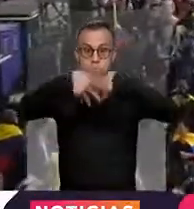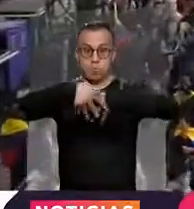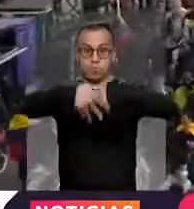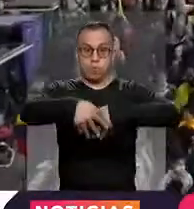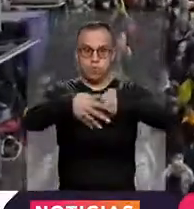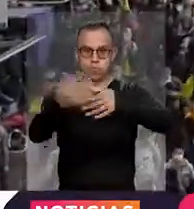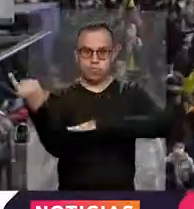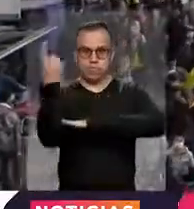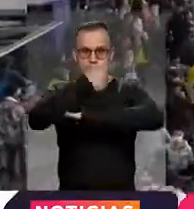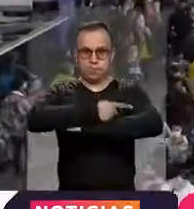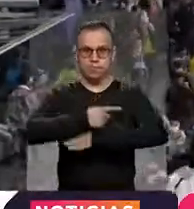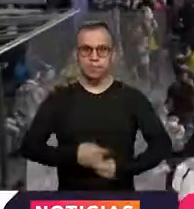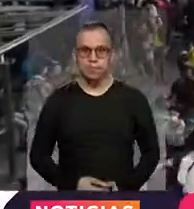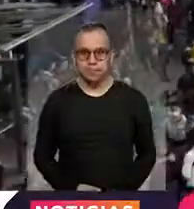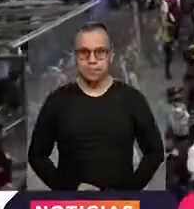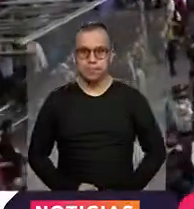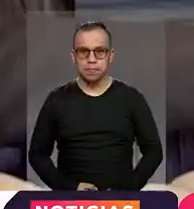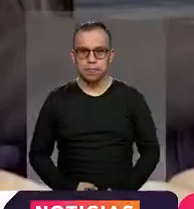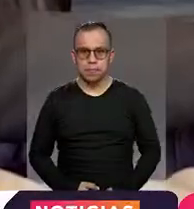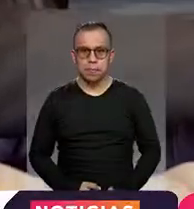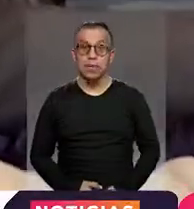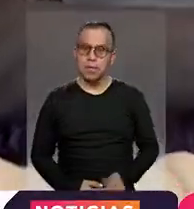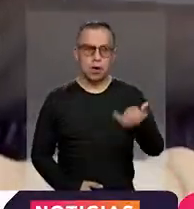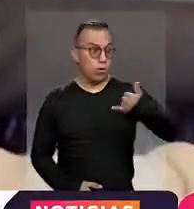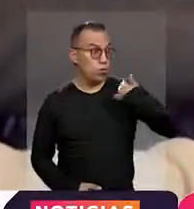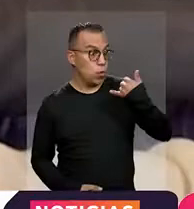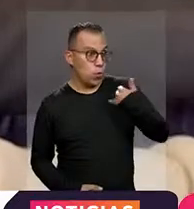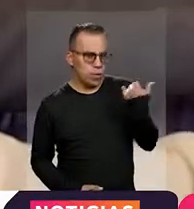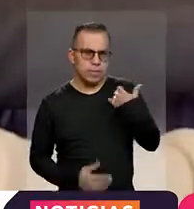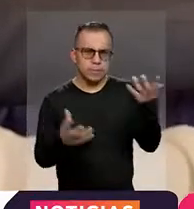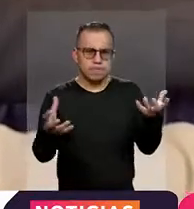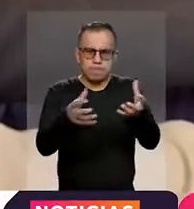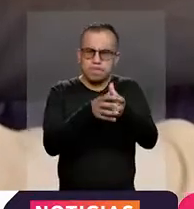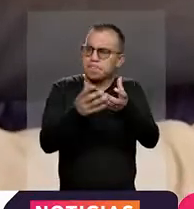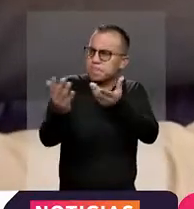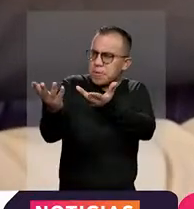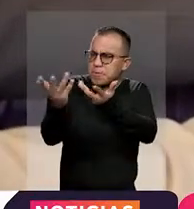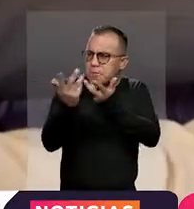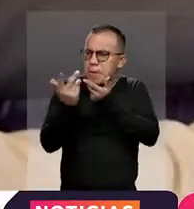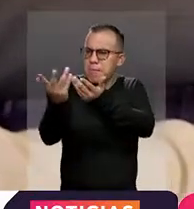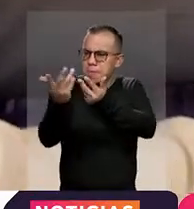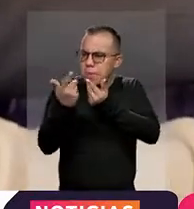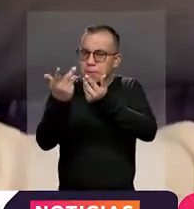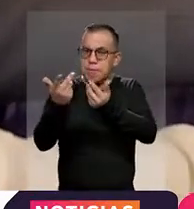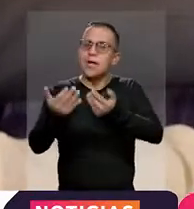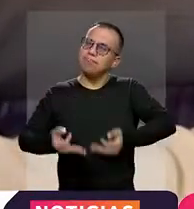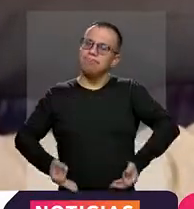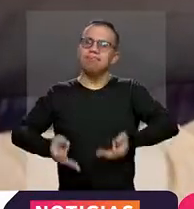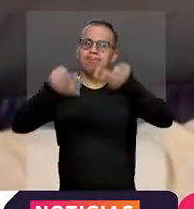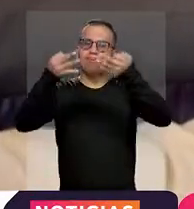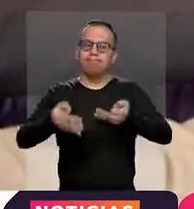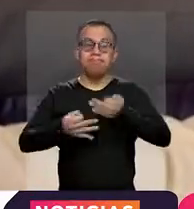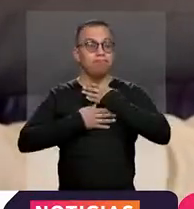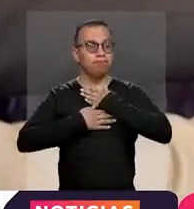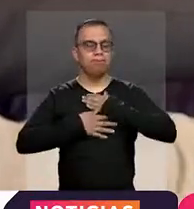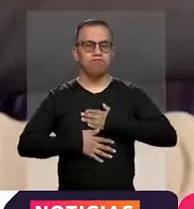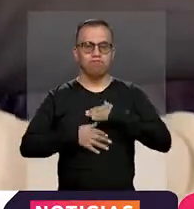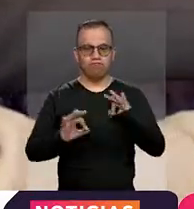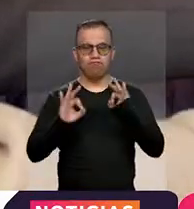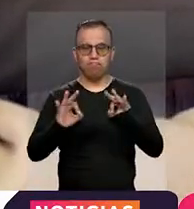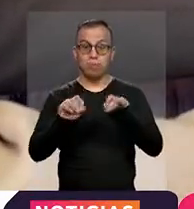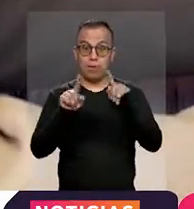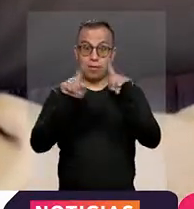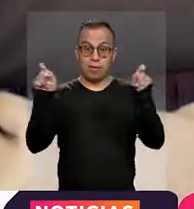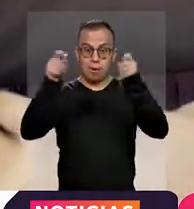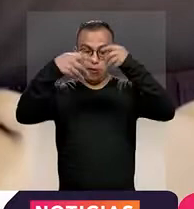de manifestaciones. Para escuchar a los jóvenes y junto con ellos darles garantías, tranquilidad, para que el ejercicio